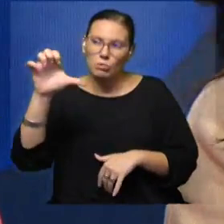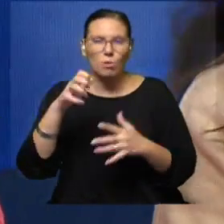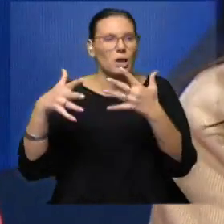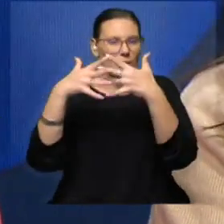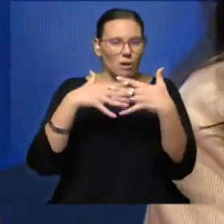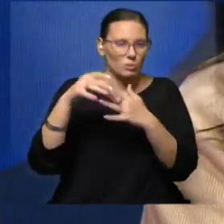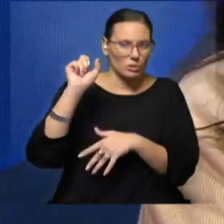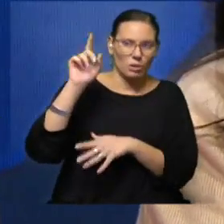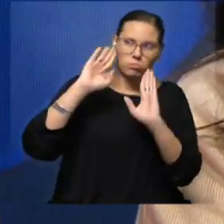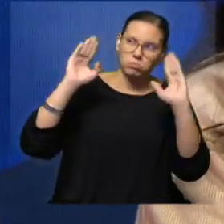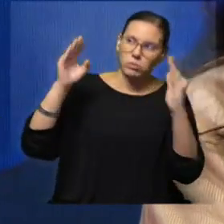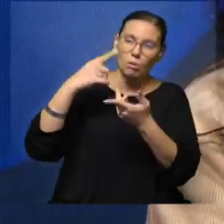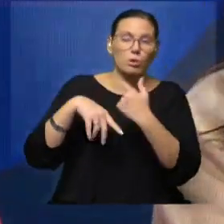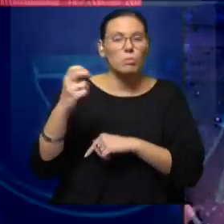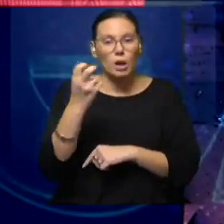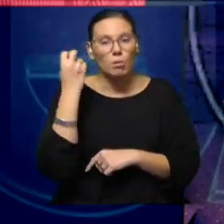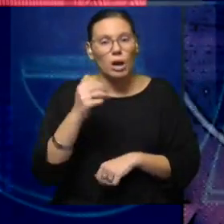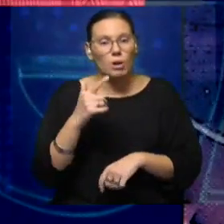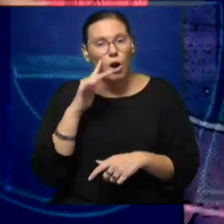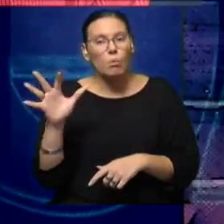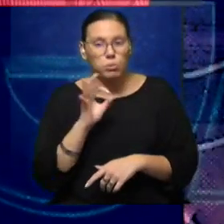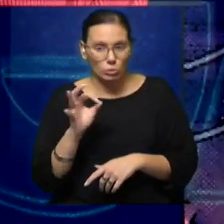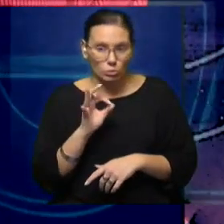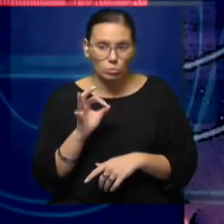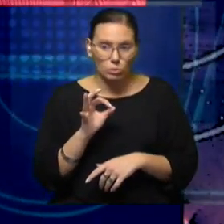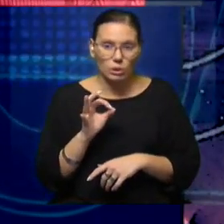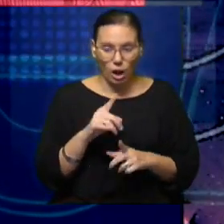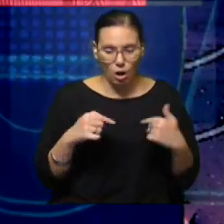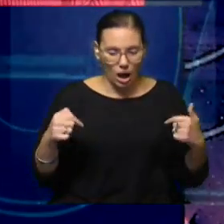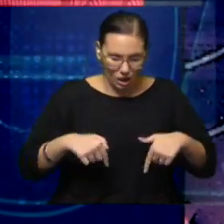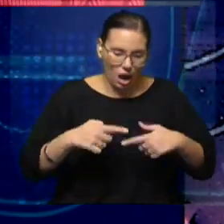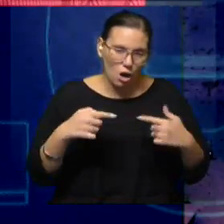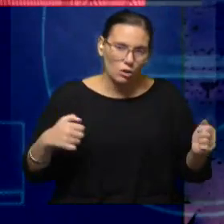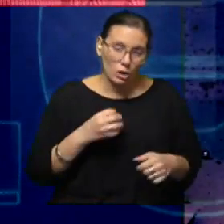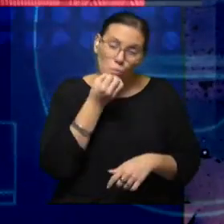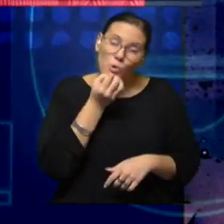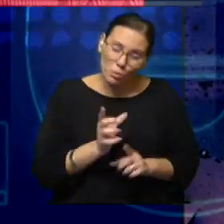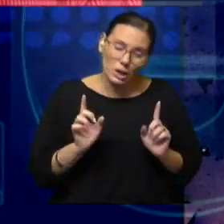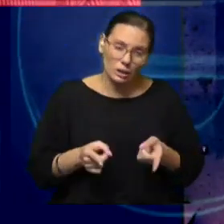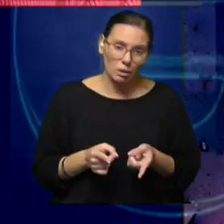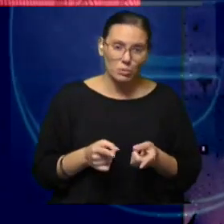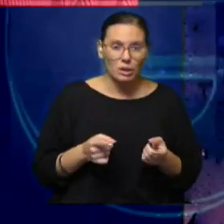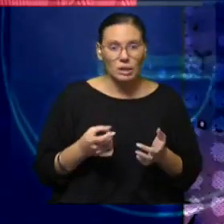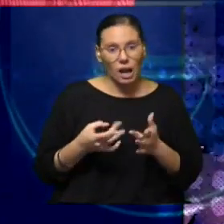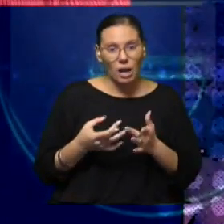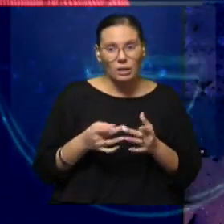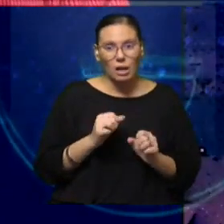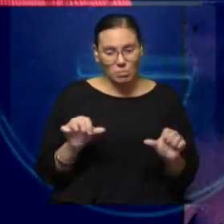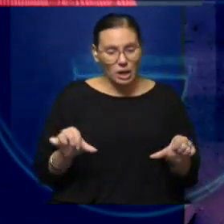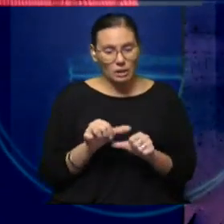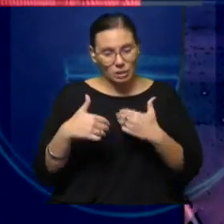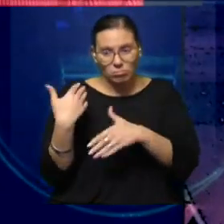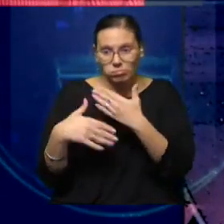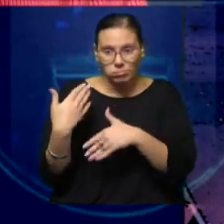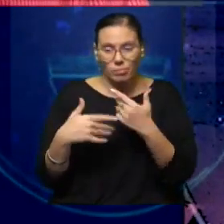Claro. Y para buscar dar una instancia donde esté... Tenemos cosas acá que están muy buenas y tenemos mucho potencial para hacer muchas cosas.